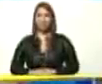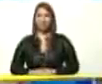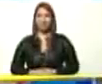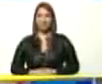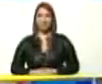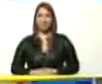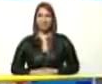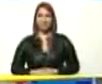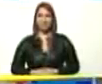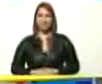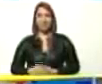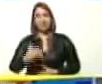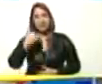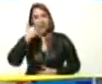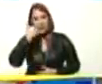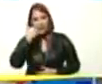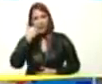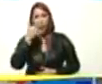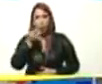si uno tiene el teléfono aquí